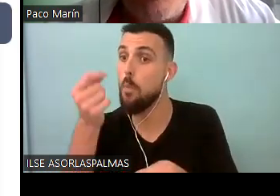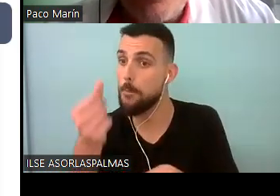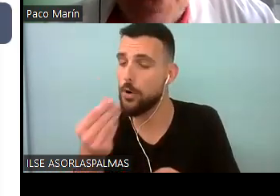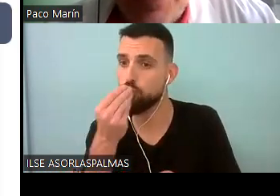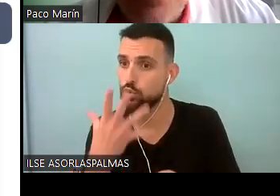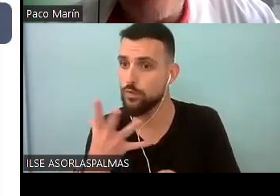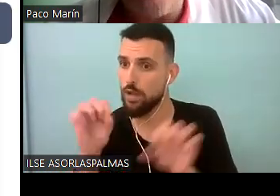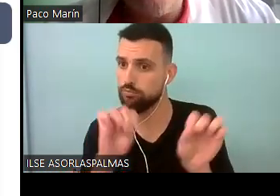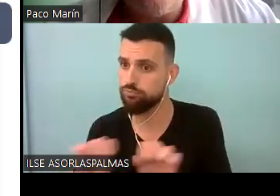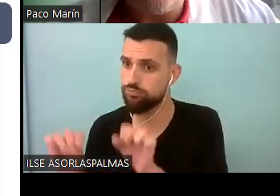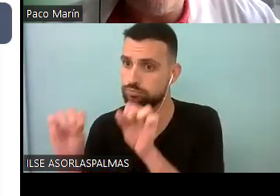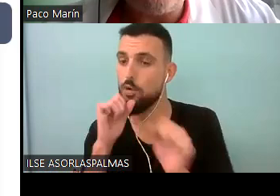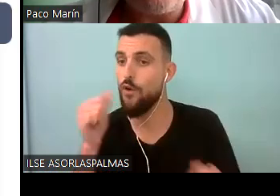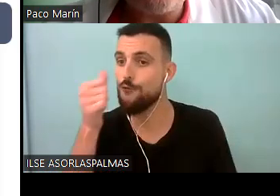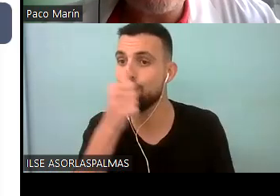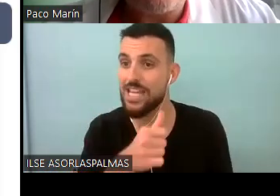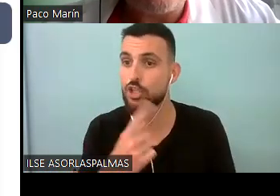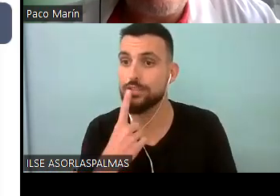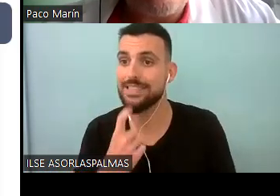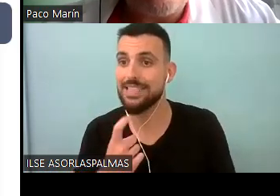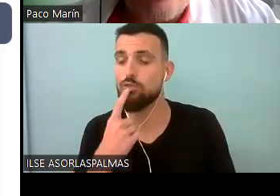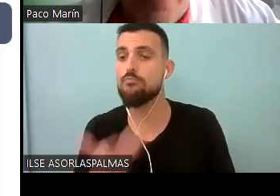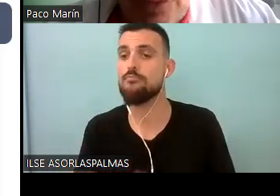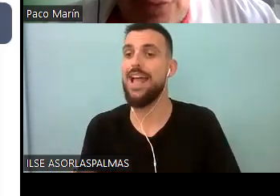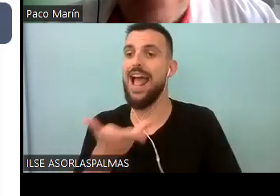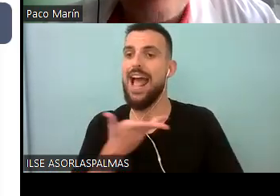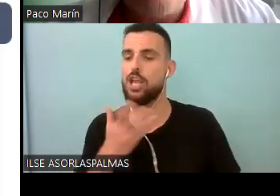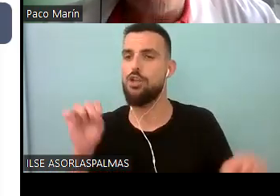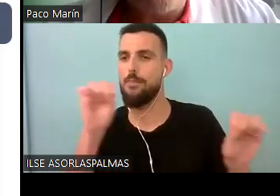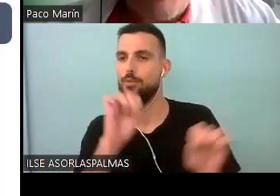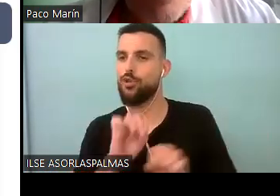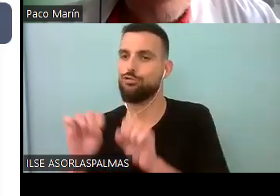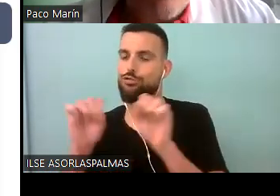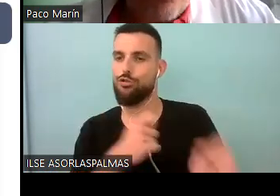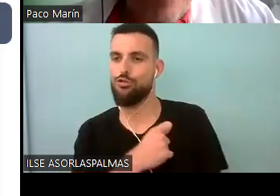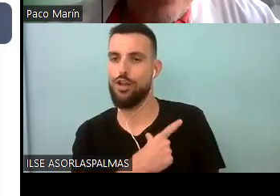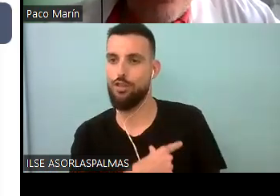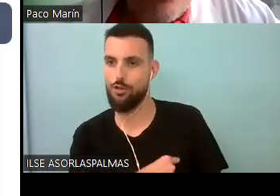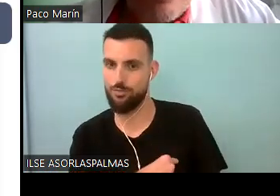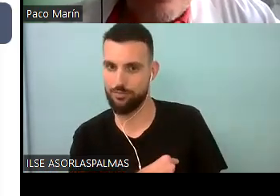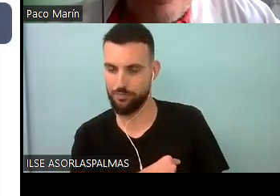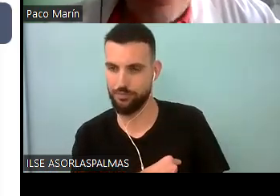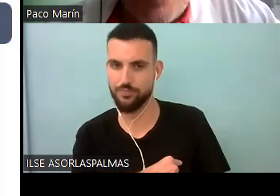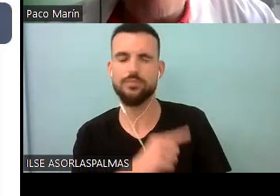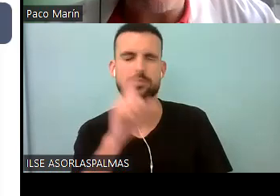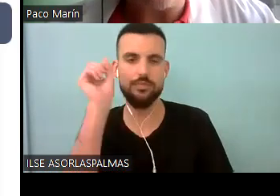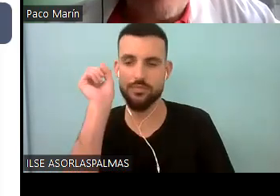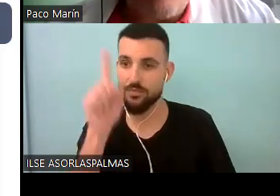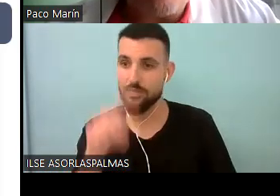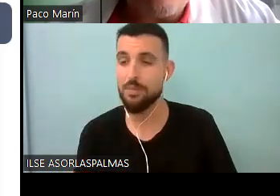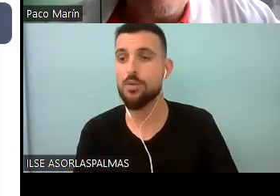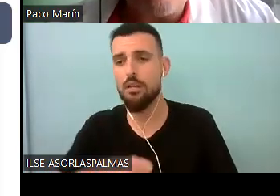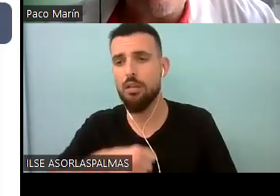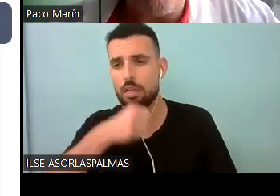de vino tinto, es un protector a nivel cardiovascular. También por su efecto antioxidante